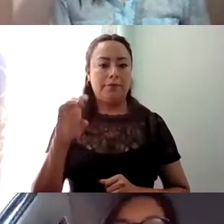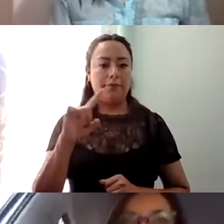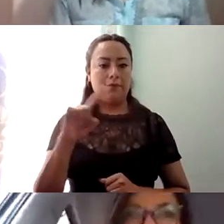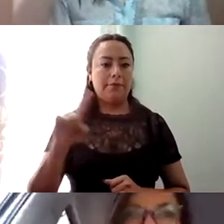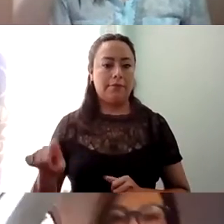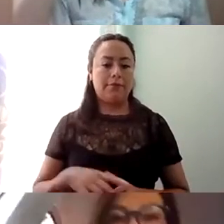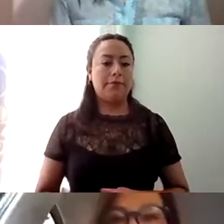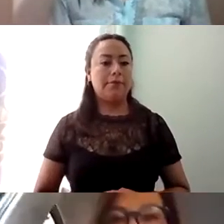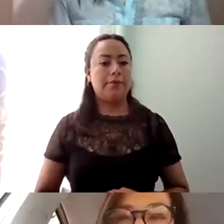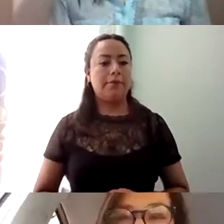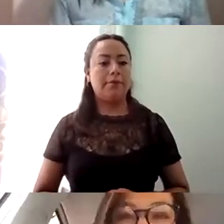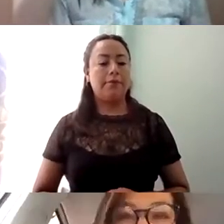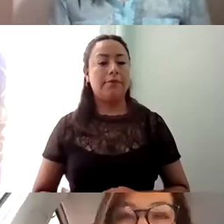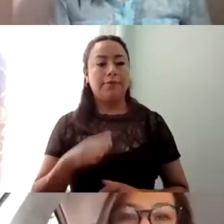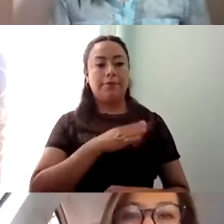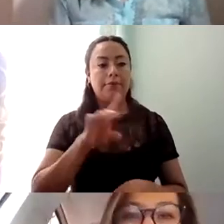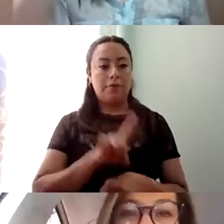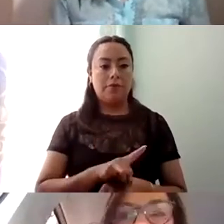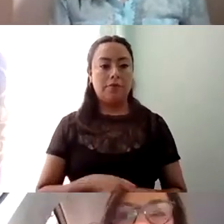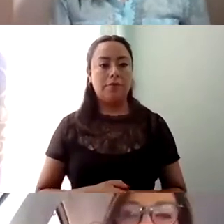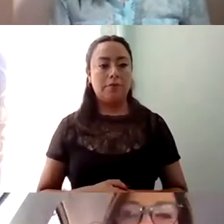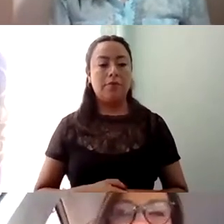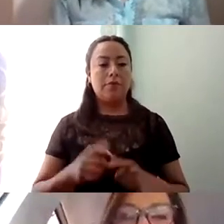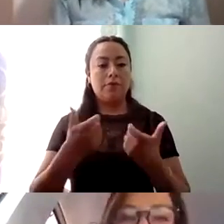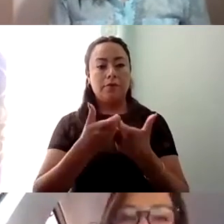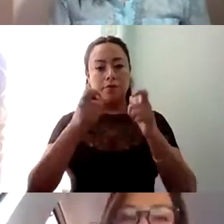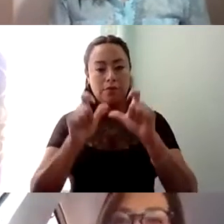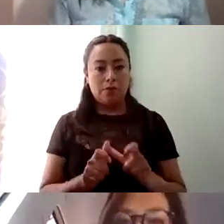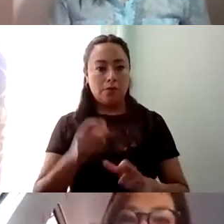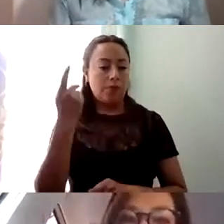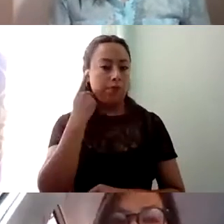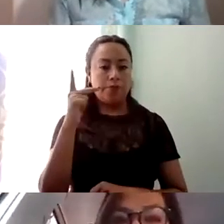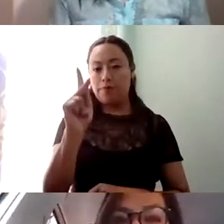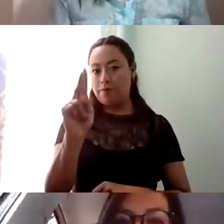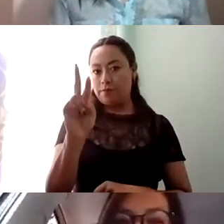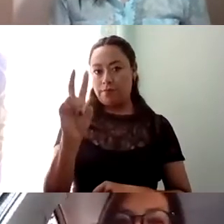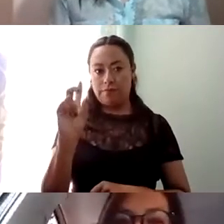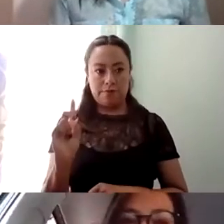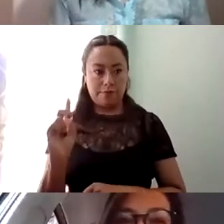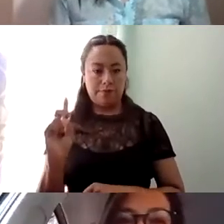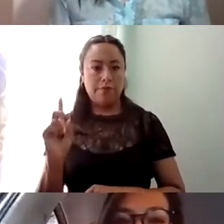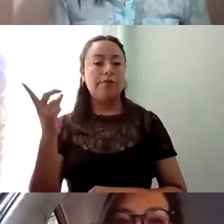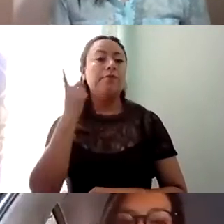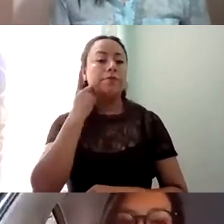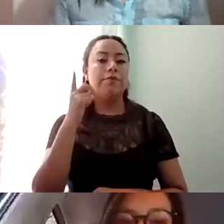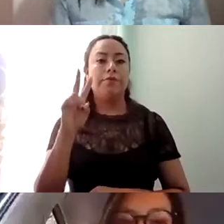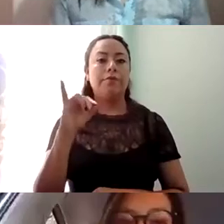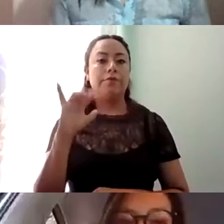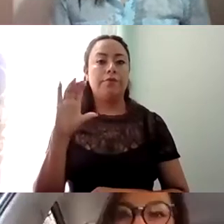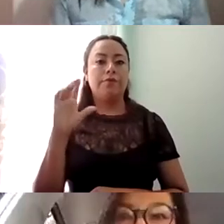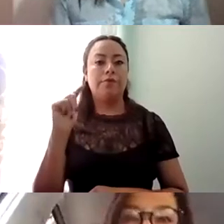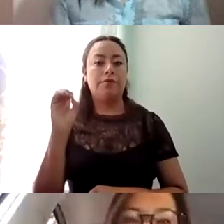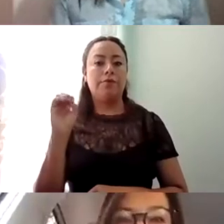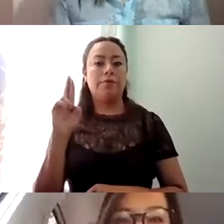la lista. Muchas gracias. Muy buenos días. Del Partido de la Revolución Democrática, diputado Víctor Hugo Lobo, ¿usted hará uso de la palabra?